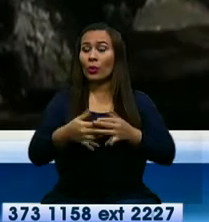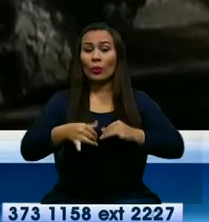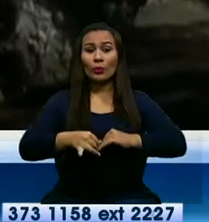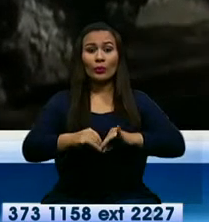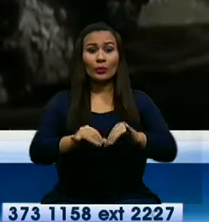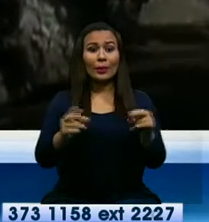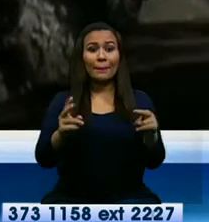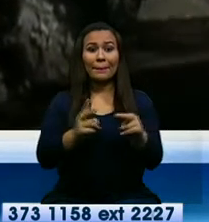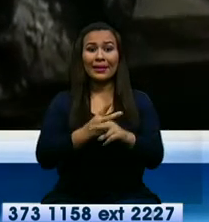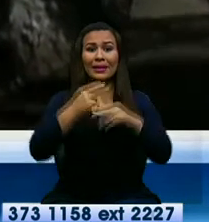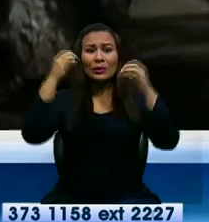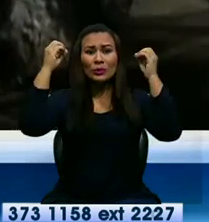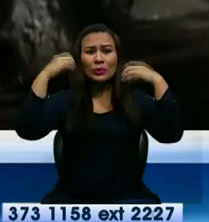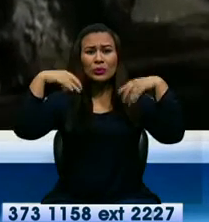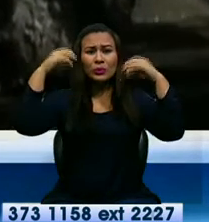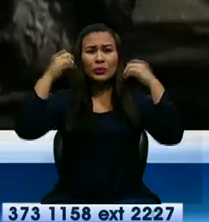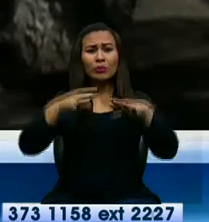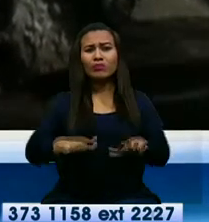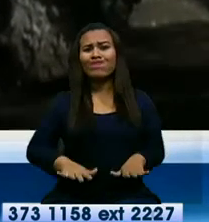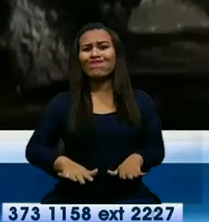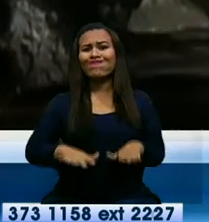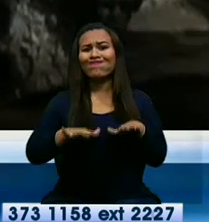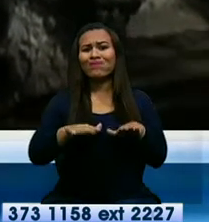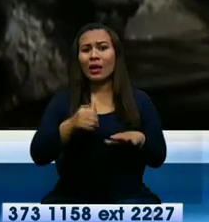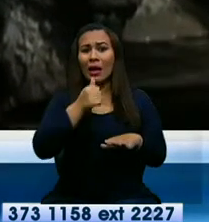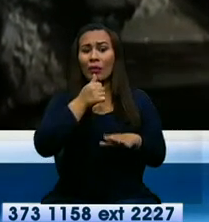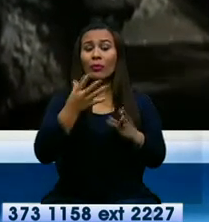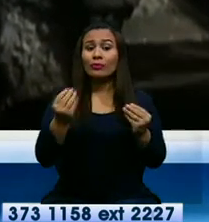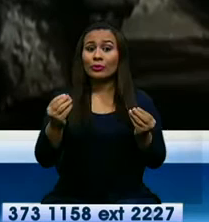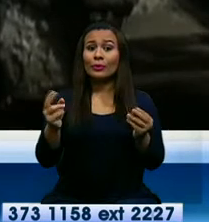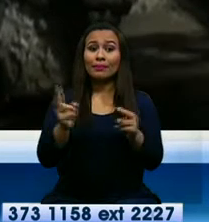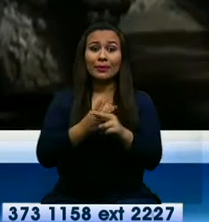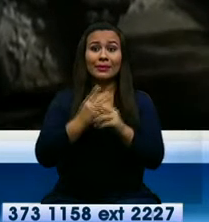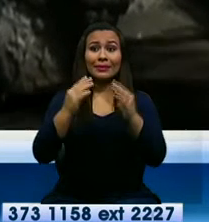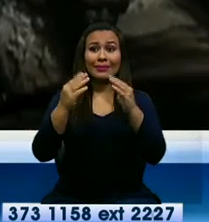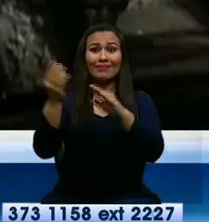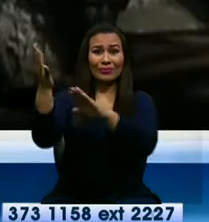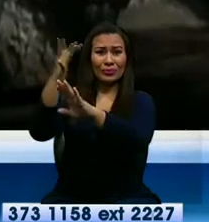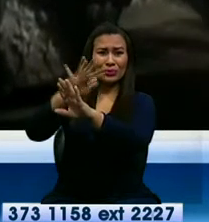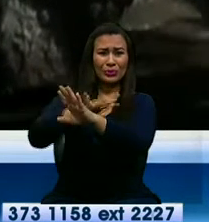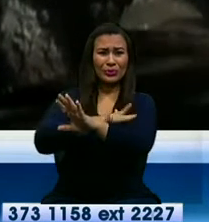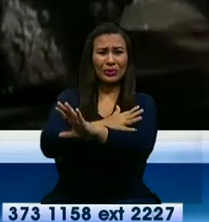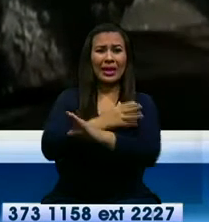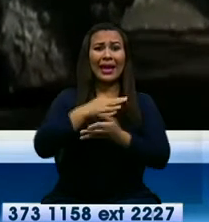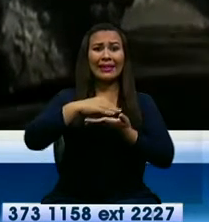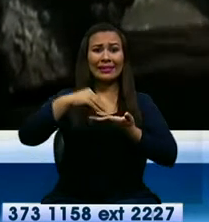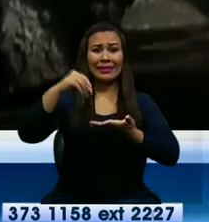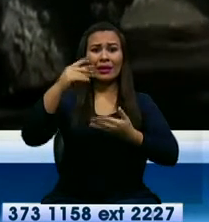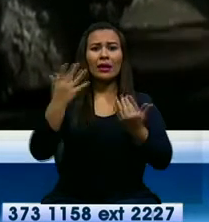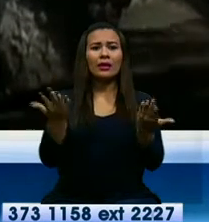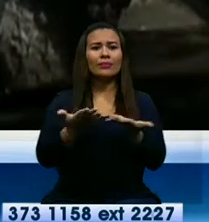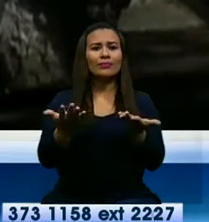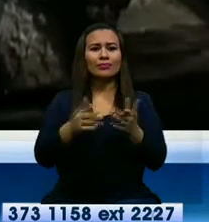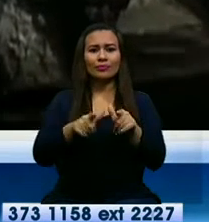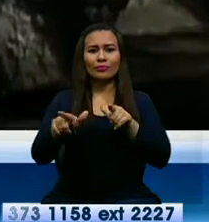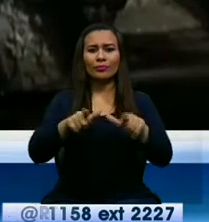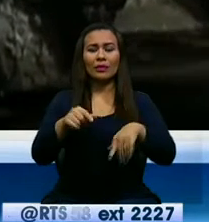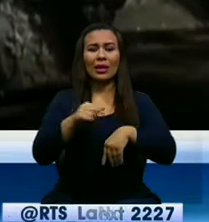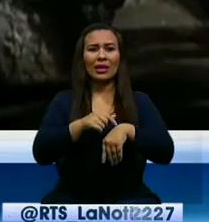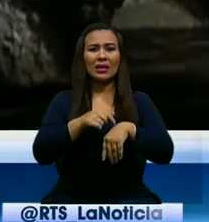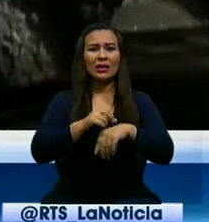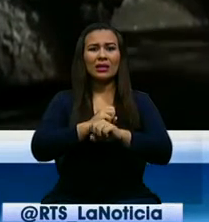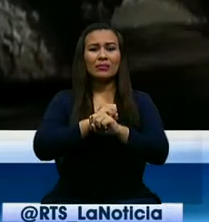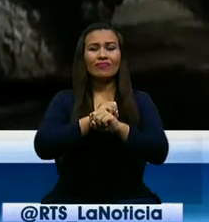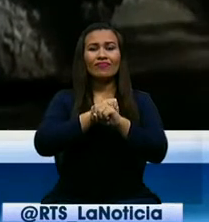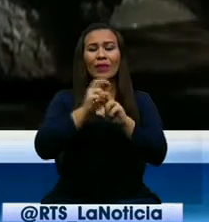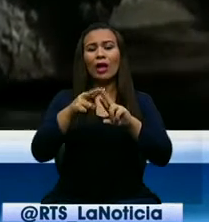por estas intensas lluvias, inundaciones y también estas tremendas caídas de huaico que se han registrado ya desde los primeros días de